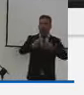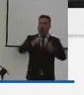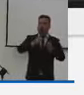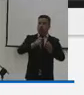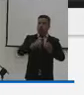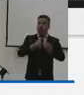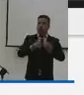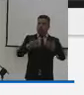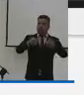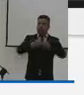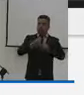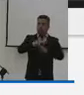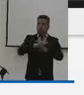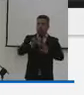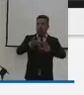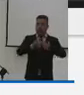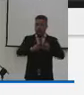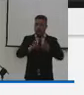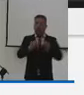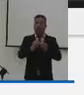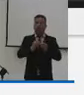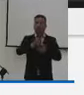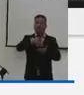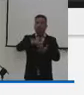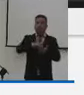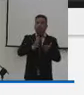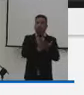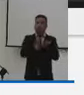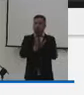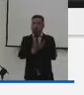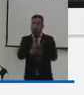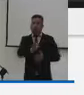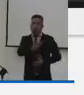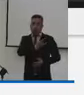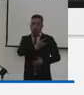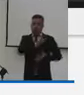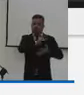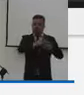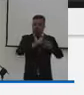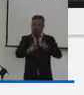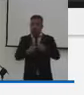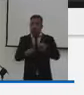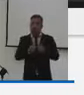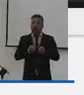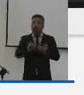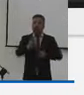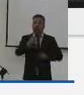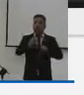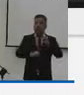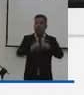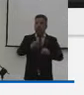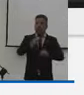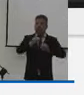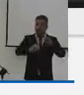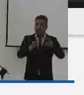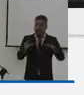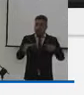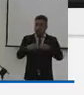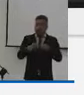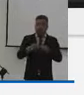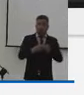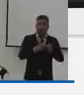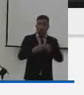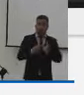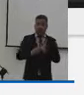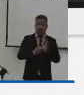de juntas de acción comunal, a nivel de centros educativos y universidades y dando la posibilidad de la creación y